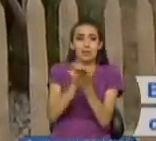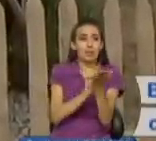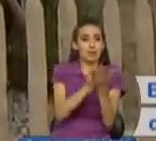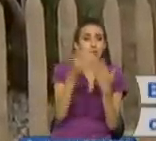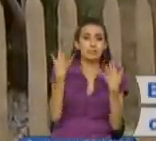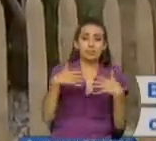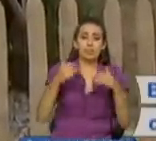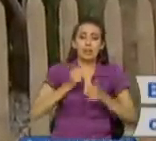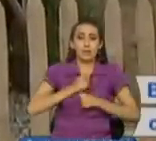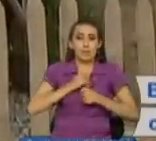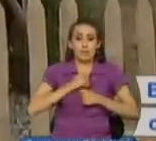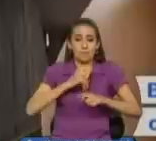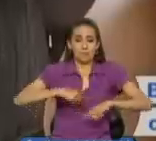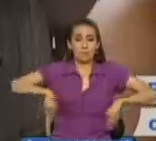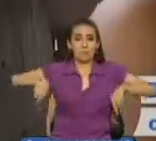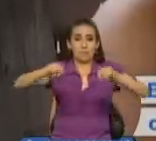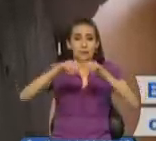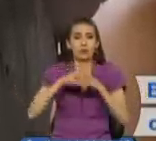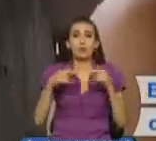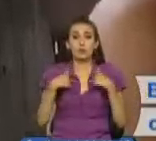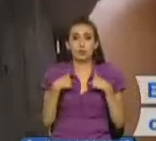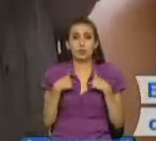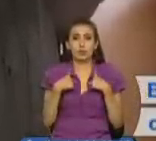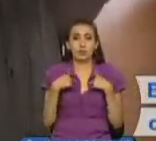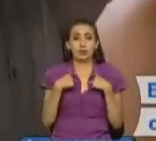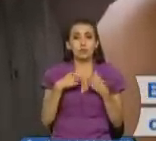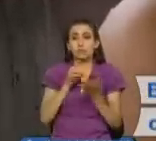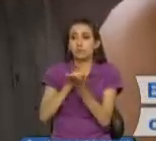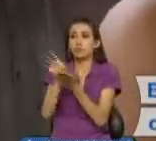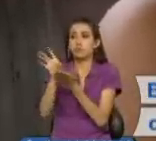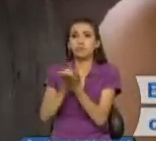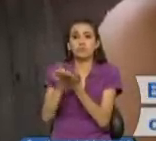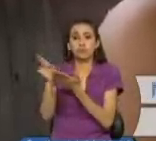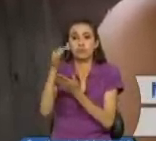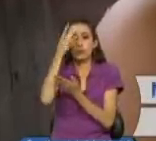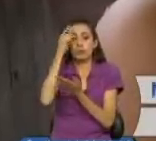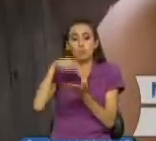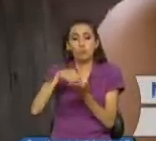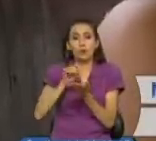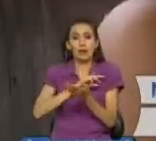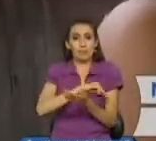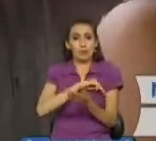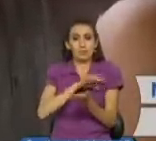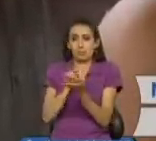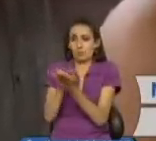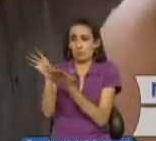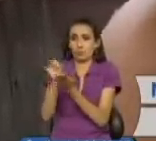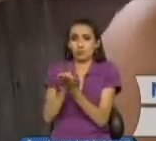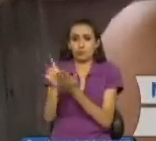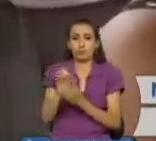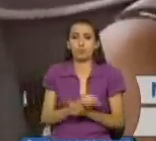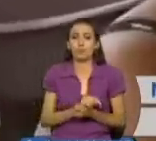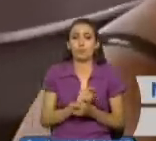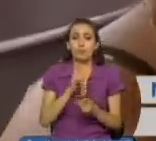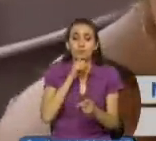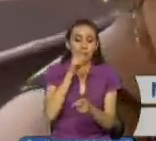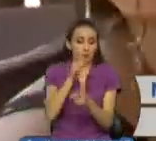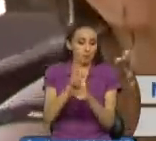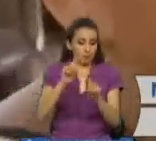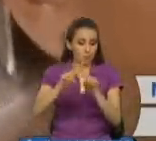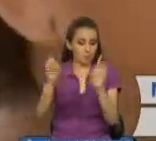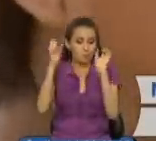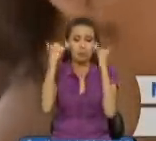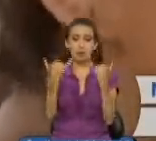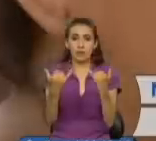terreno era su único bien la verdad es que yo fui desalojada aquí a mí me botaron de mi casa pero como no